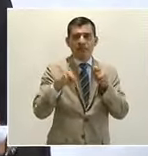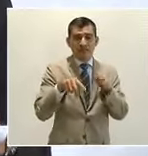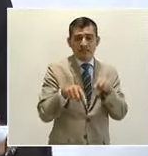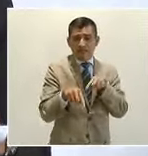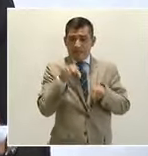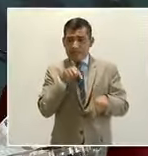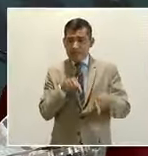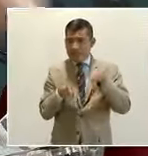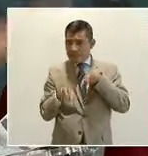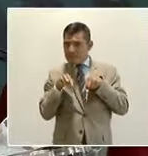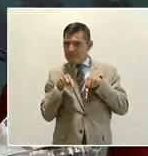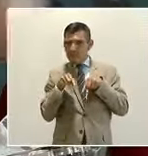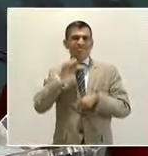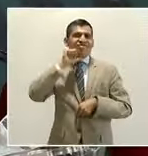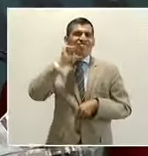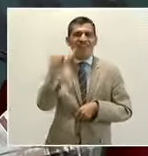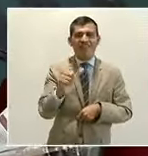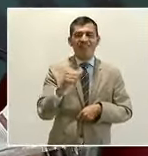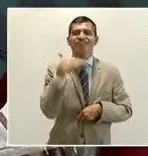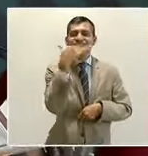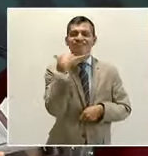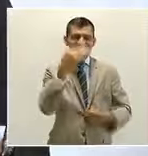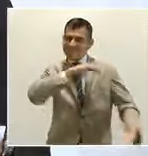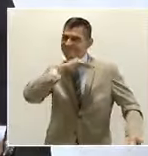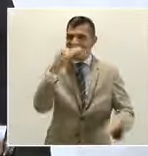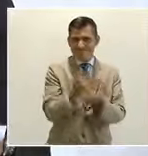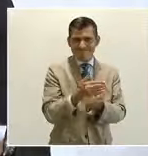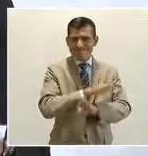atrás se acabó la corrupción